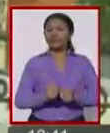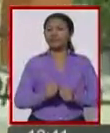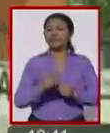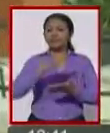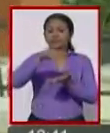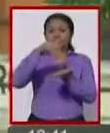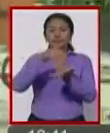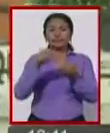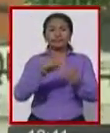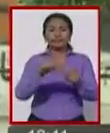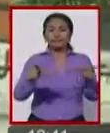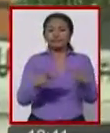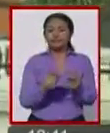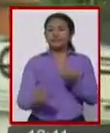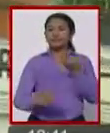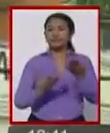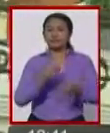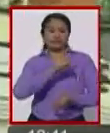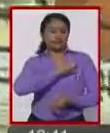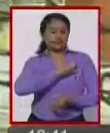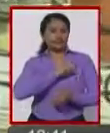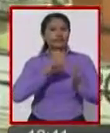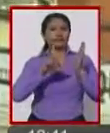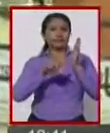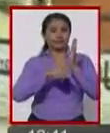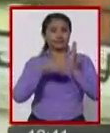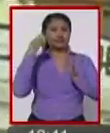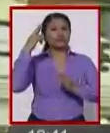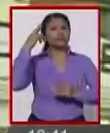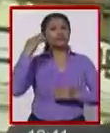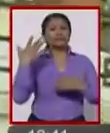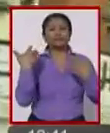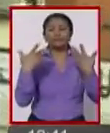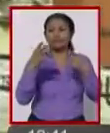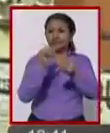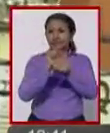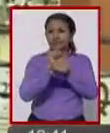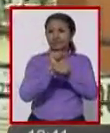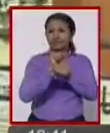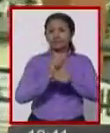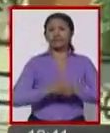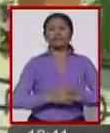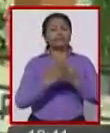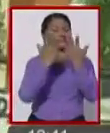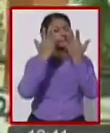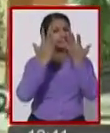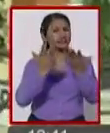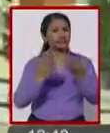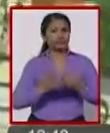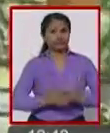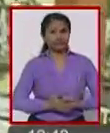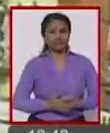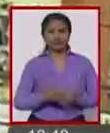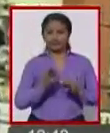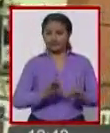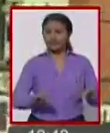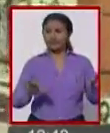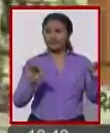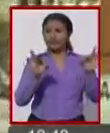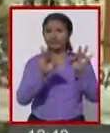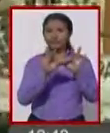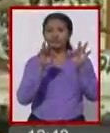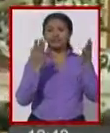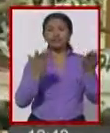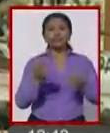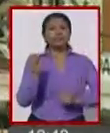núcleo central de estos incidentes es bombero, en razón de la cual se tiene que trabajar. Y aquí, lamentablemente, es importante resaltar